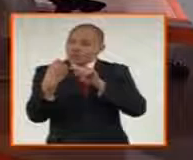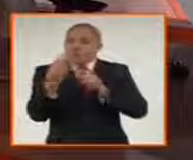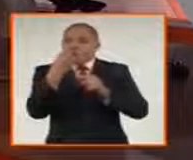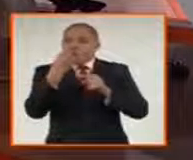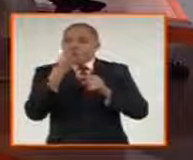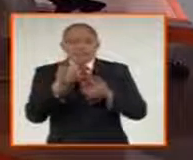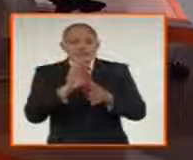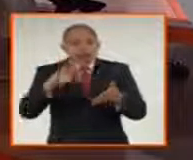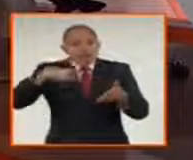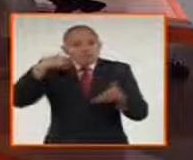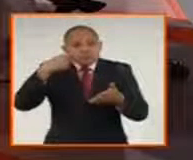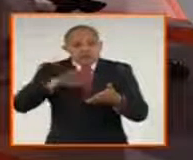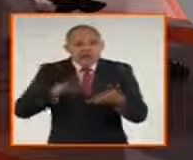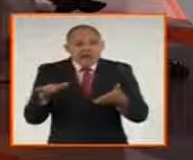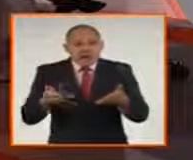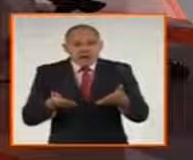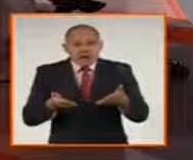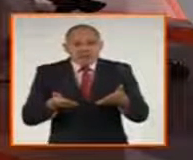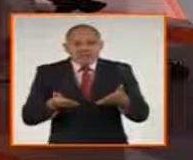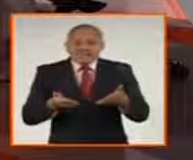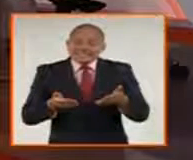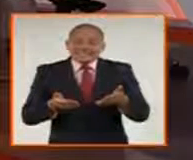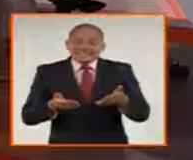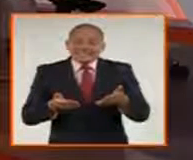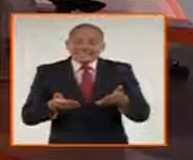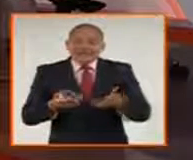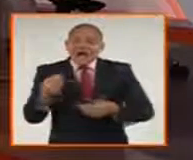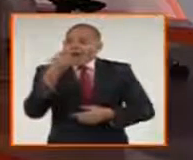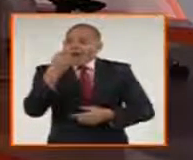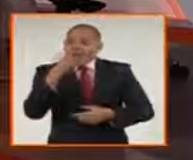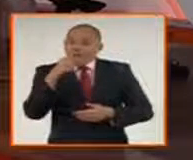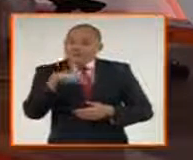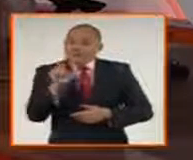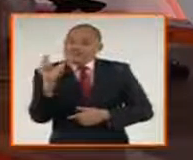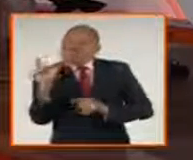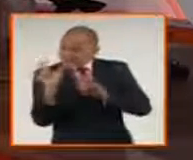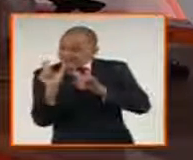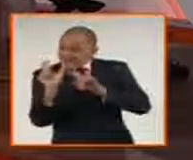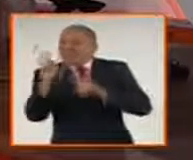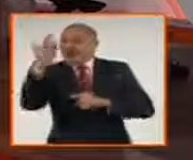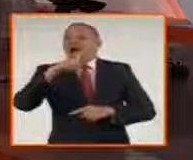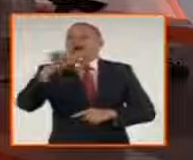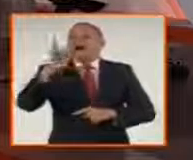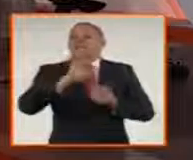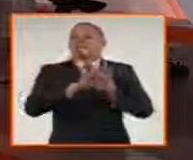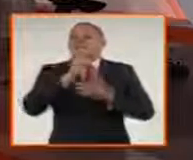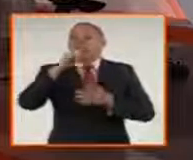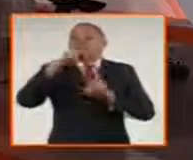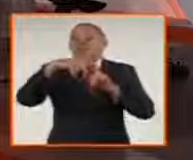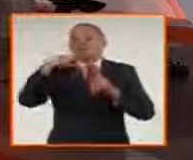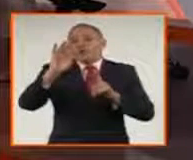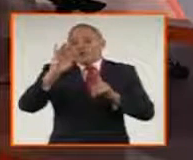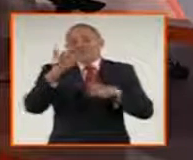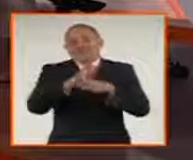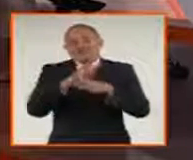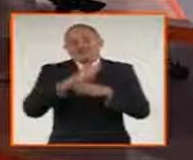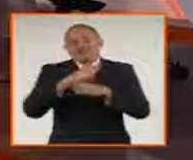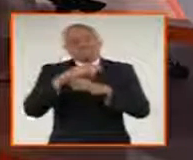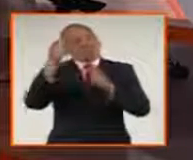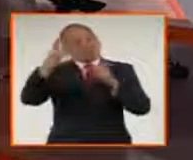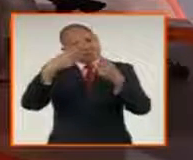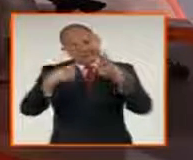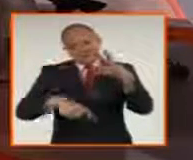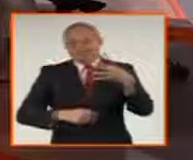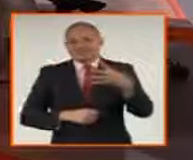han cambiado tanto la sociedad cubana, incluso desde que se elaboró el código hasta que hoy lo estamos discutiendo en consulta